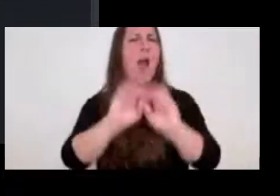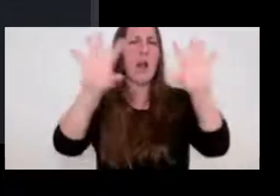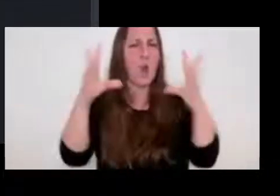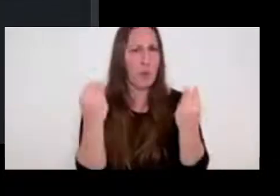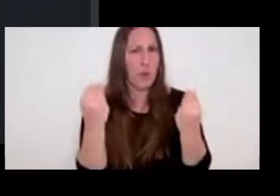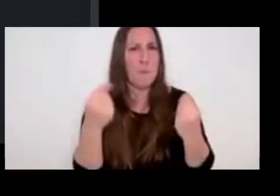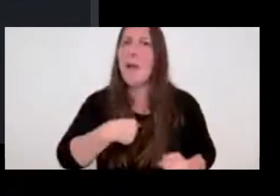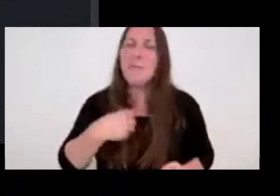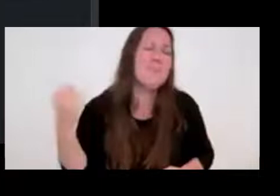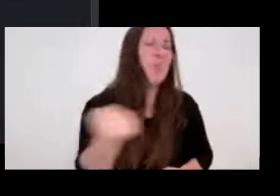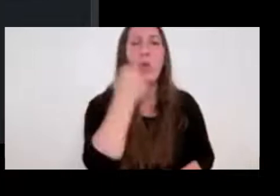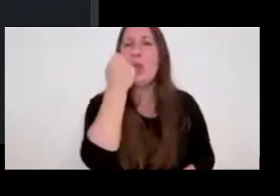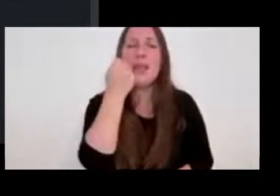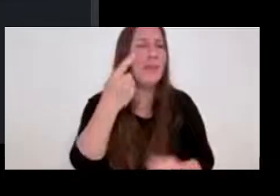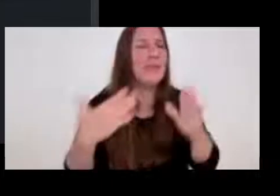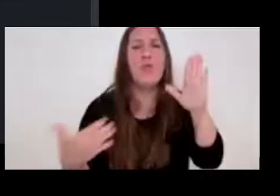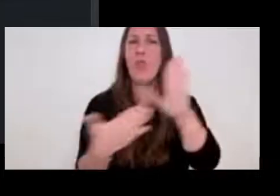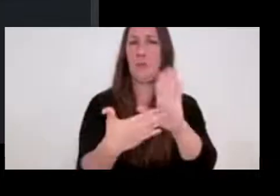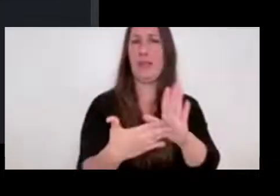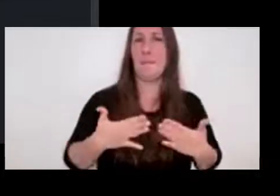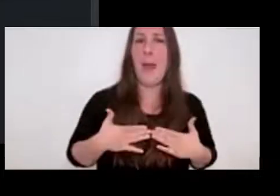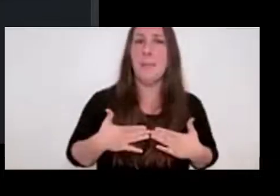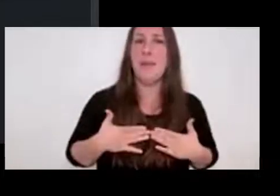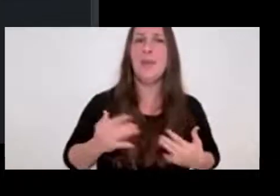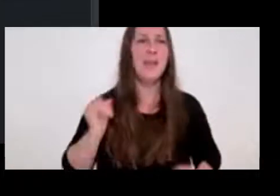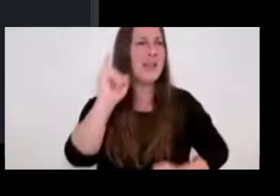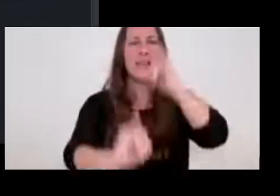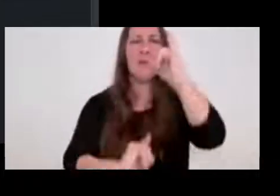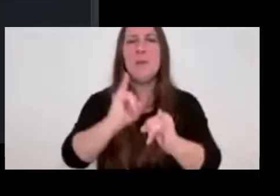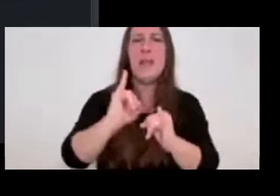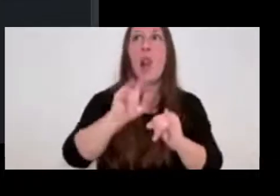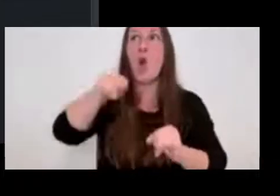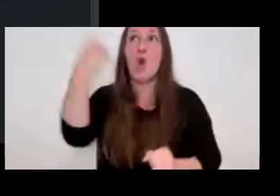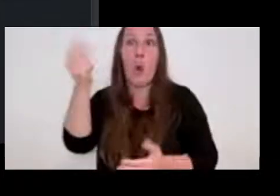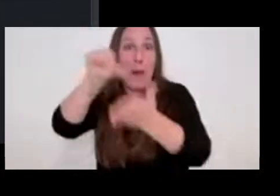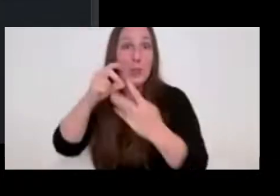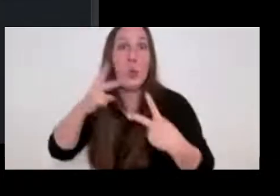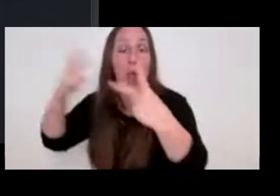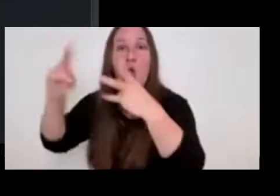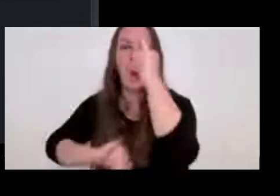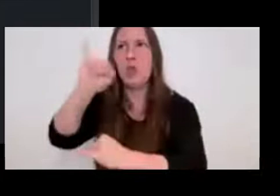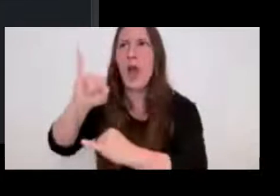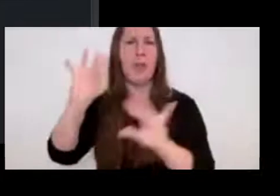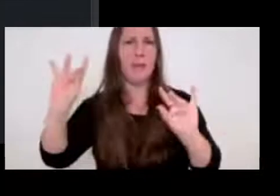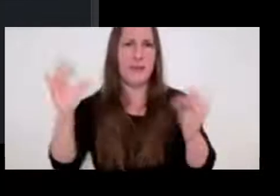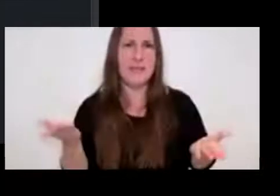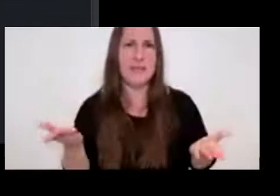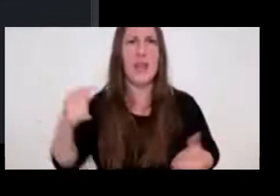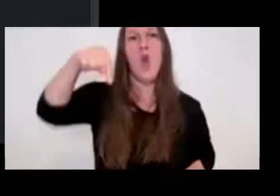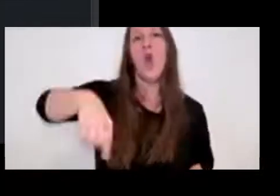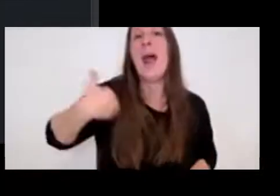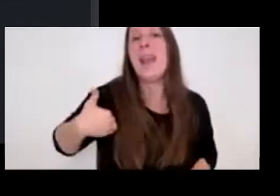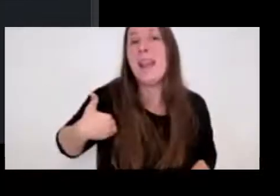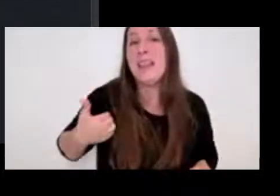más trascendente de todo, digamos, ¿no? Que me cuesta explicarlo cuando voy al exterior. Hoy Argentina vive con una matriz tributaria